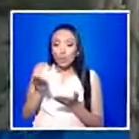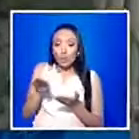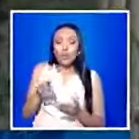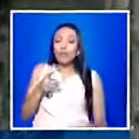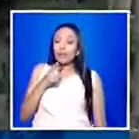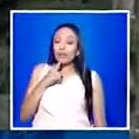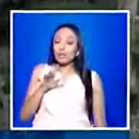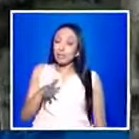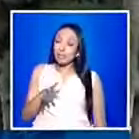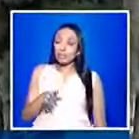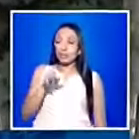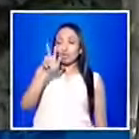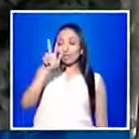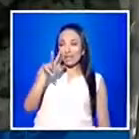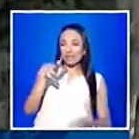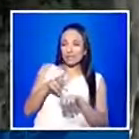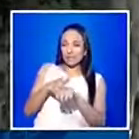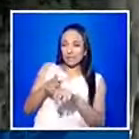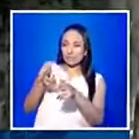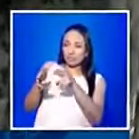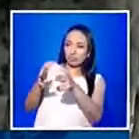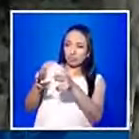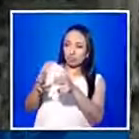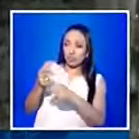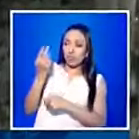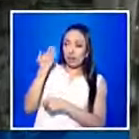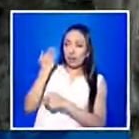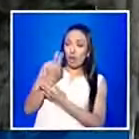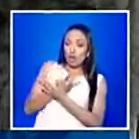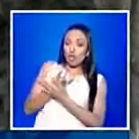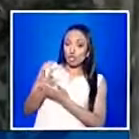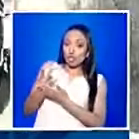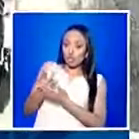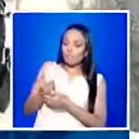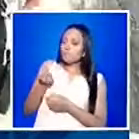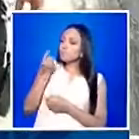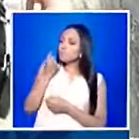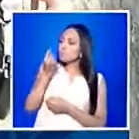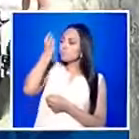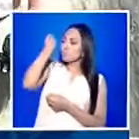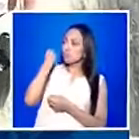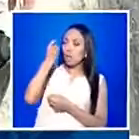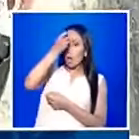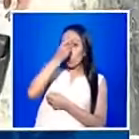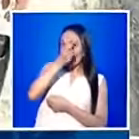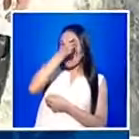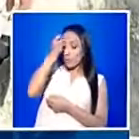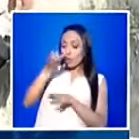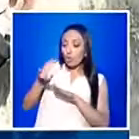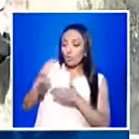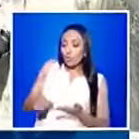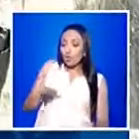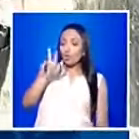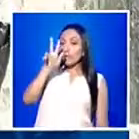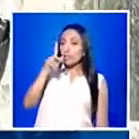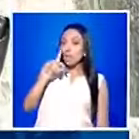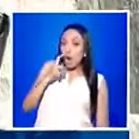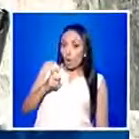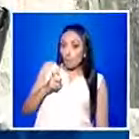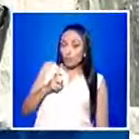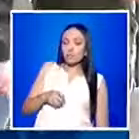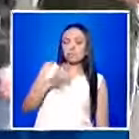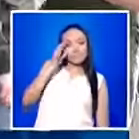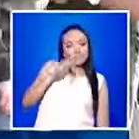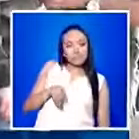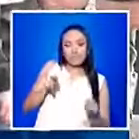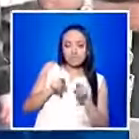menos 3 atentados armados en las últimas 2 semanas. En el más reciente, que fue el domingo, murieron 3 hombres a los que llegaron a disparar